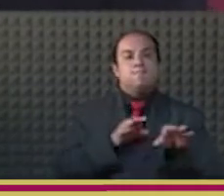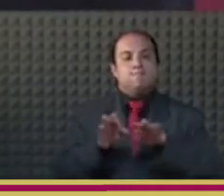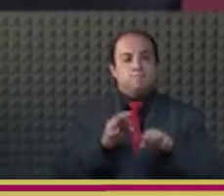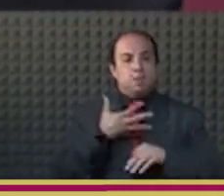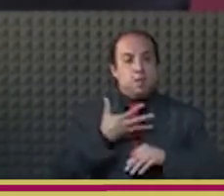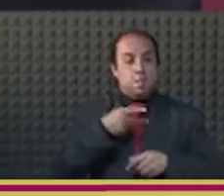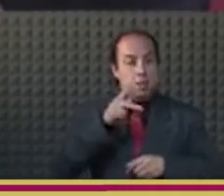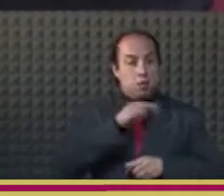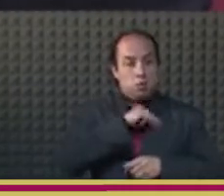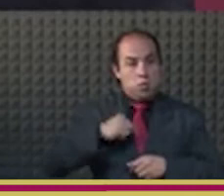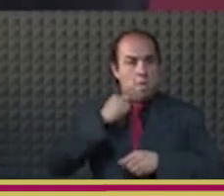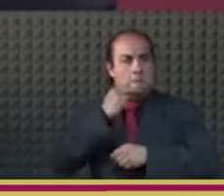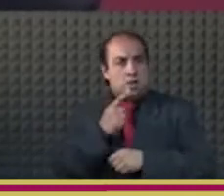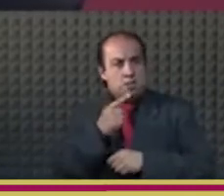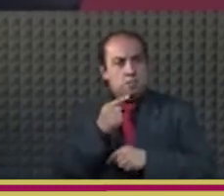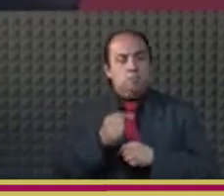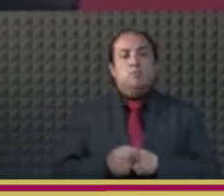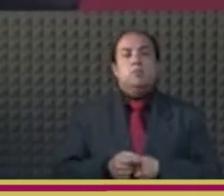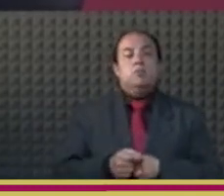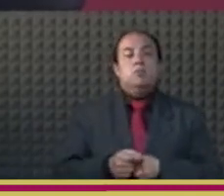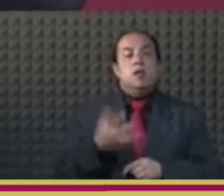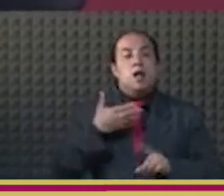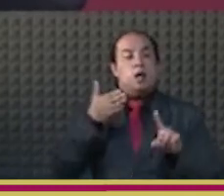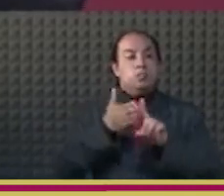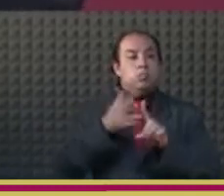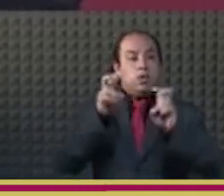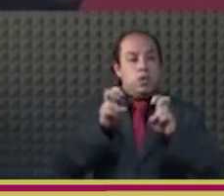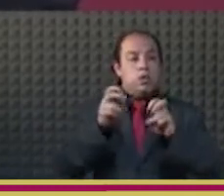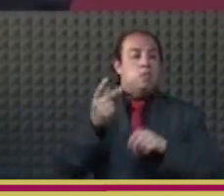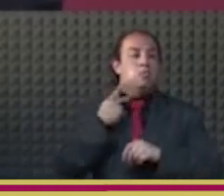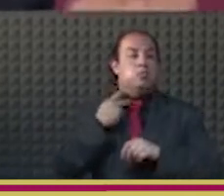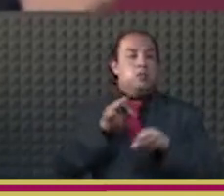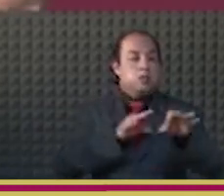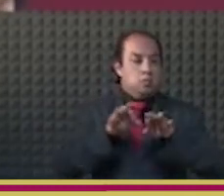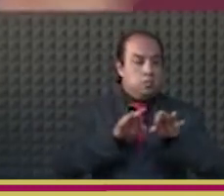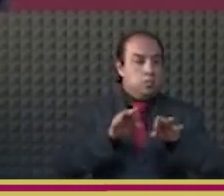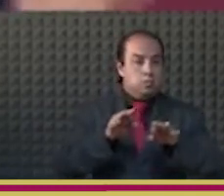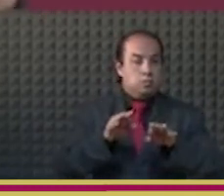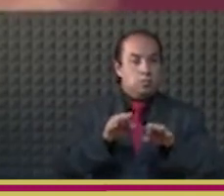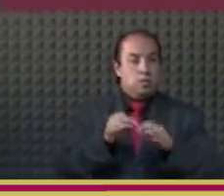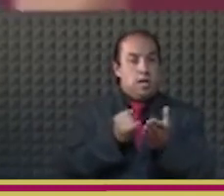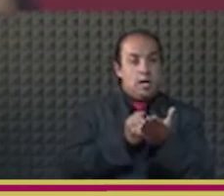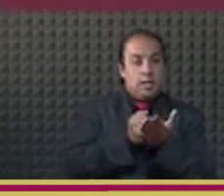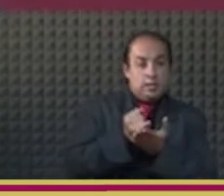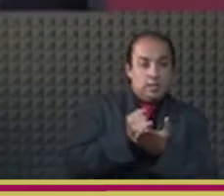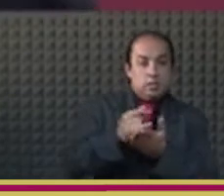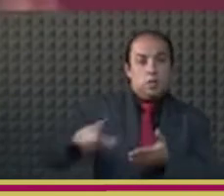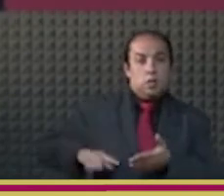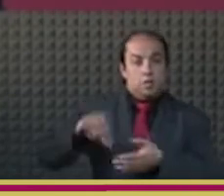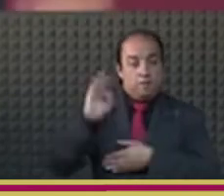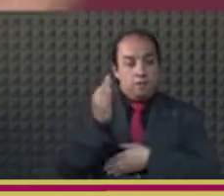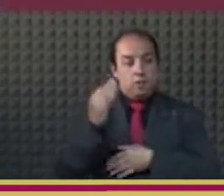para recuperar el camino, porque ese camino en materia de política del trabajo que ha trazado el gobierno federal con la